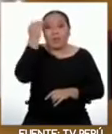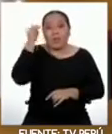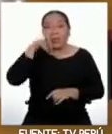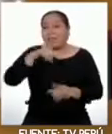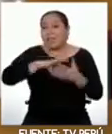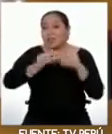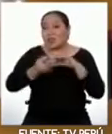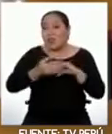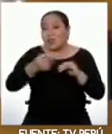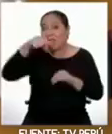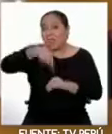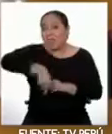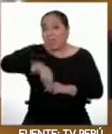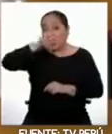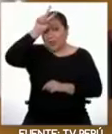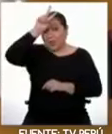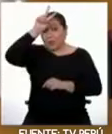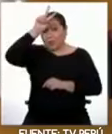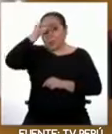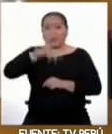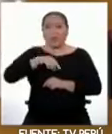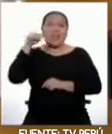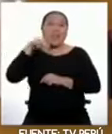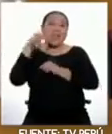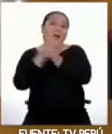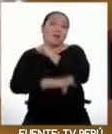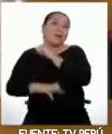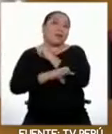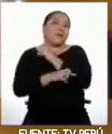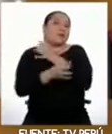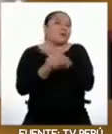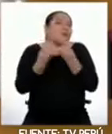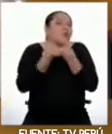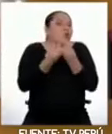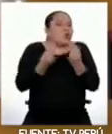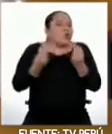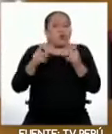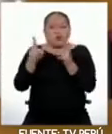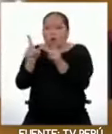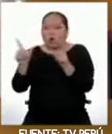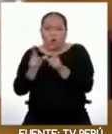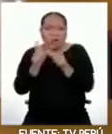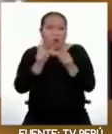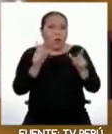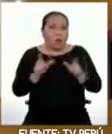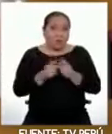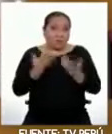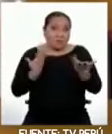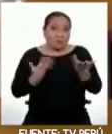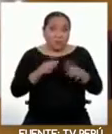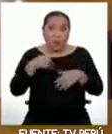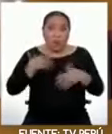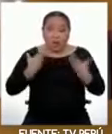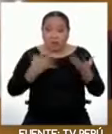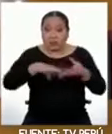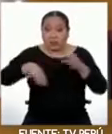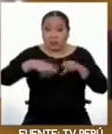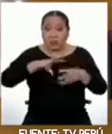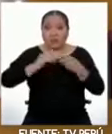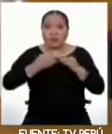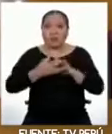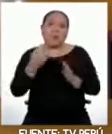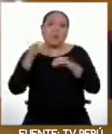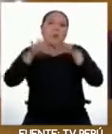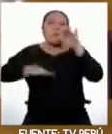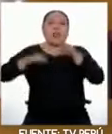historia ocurre en el Perú y que nuestro país tiene innumerables espacios donde podría ocurrir. ¿Por qué no una playa